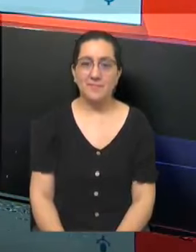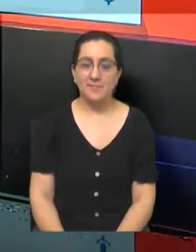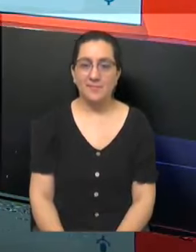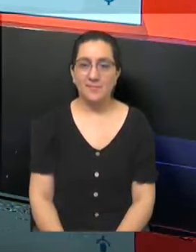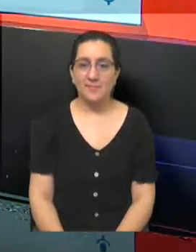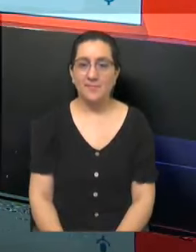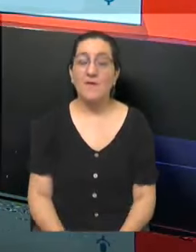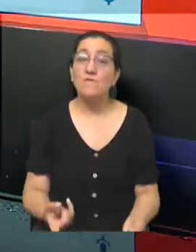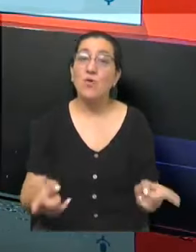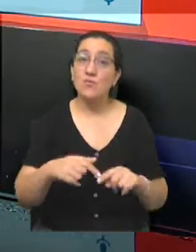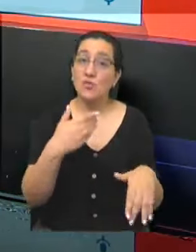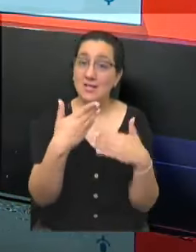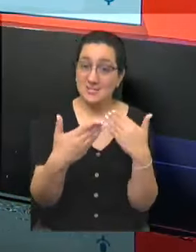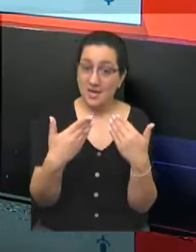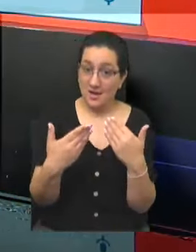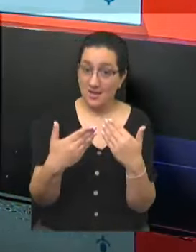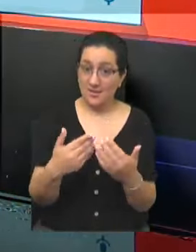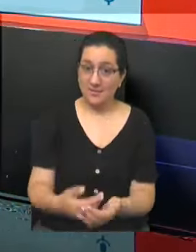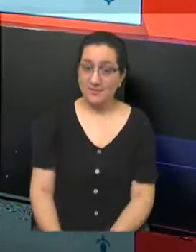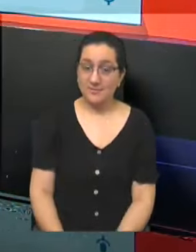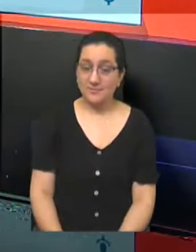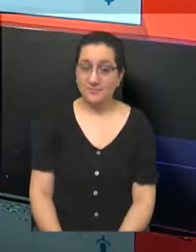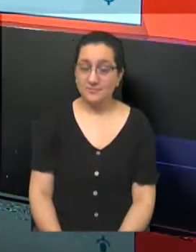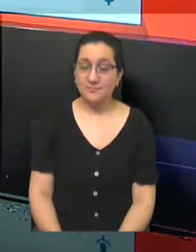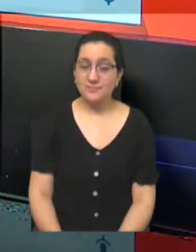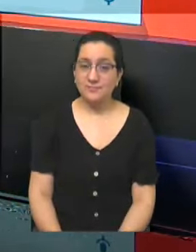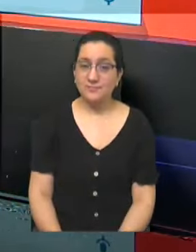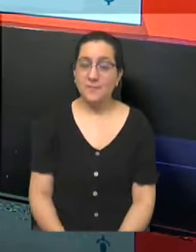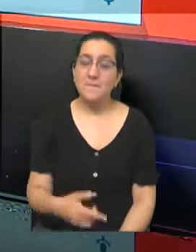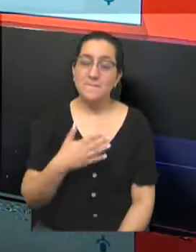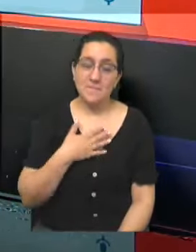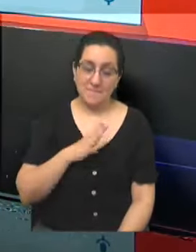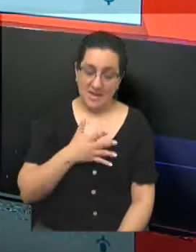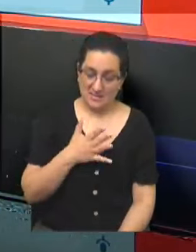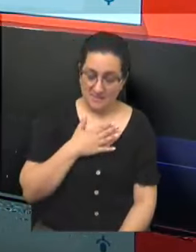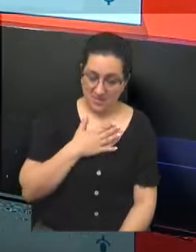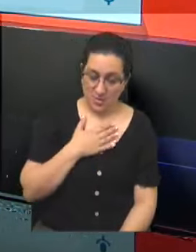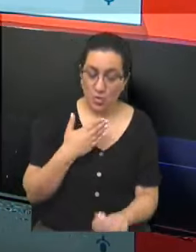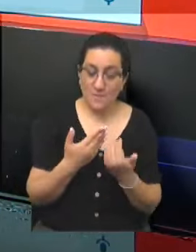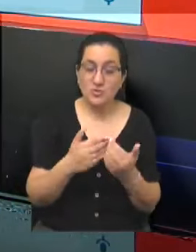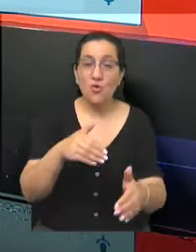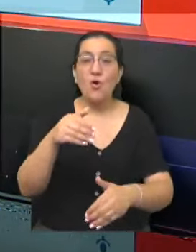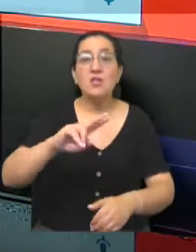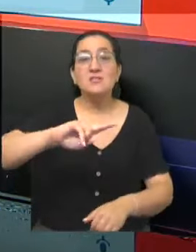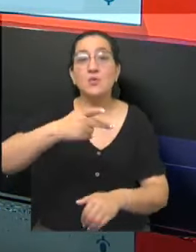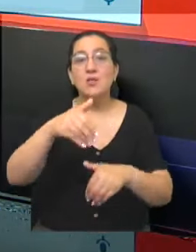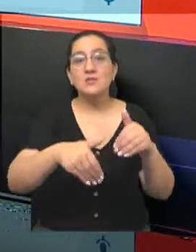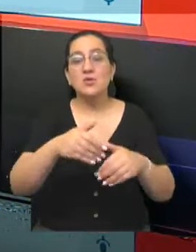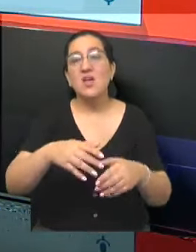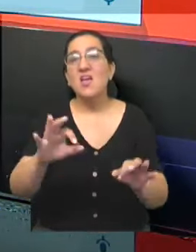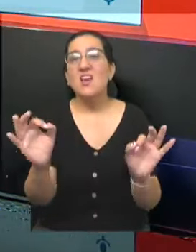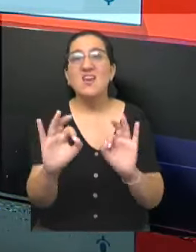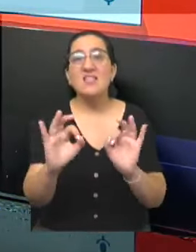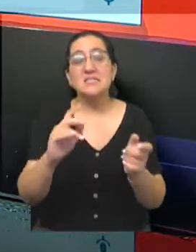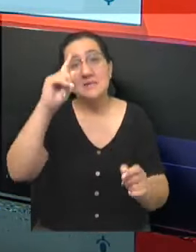Volviendo a la charla, Fito, mirá. Y la última te cuento. ¿Qué? Me parece a mí que cuando se instaló el balotaje nadie se imaginó que se iba a transformar en lo